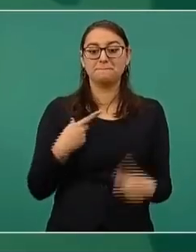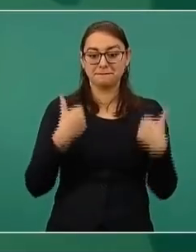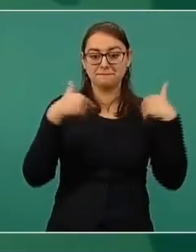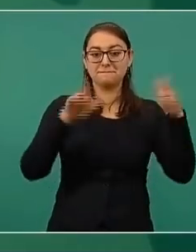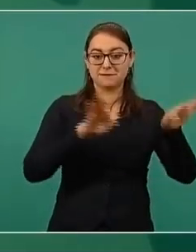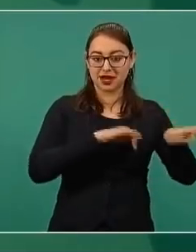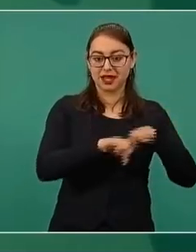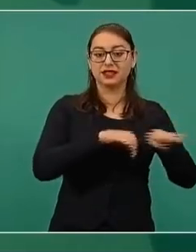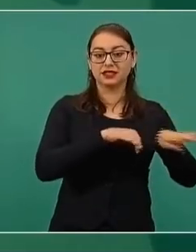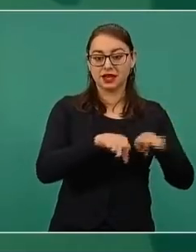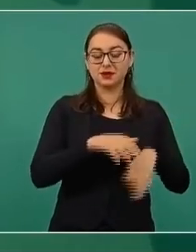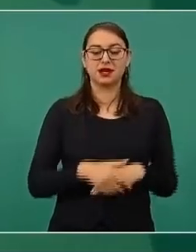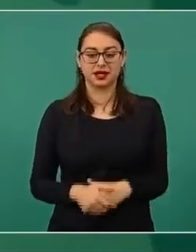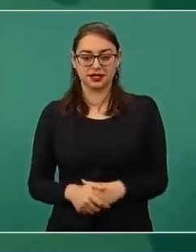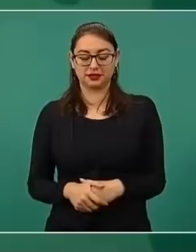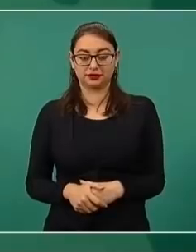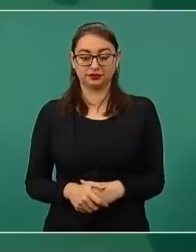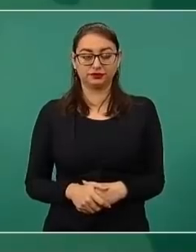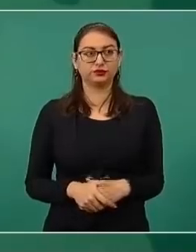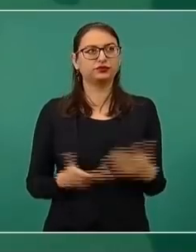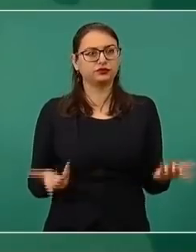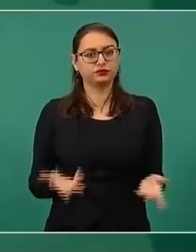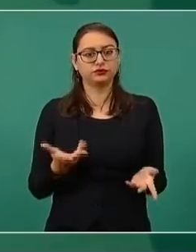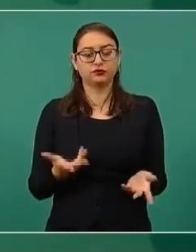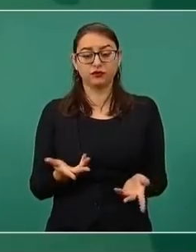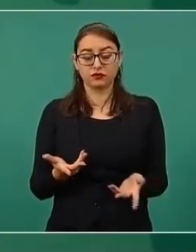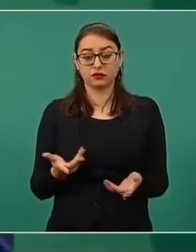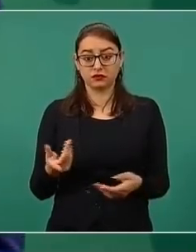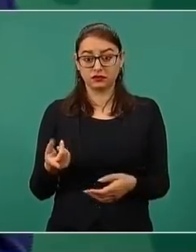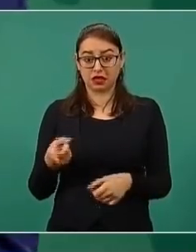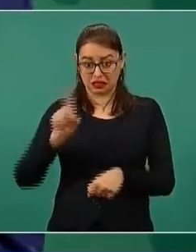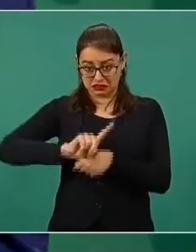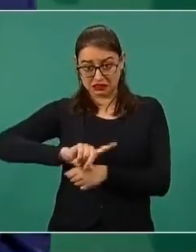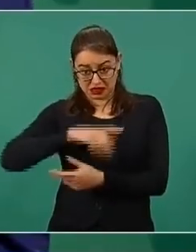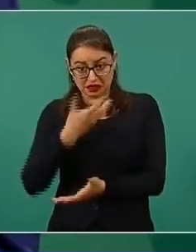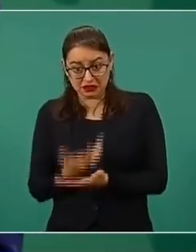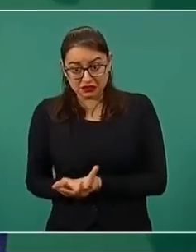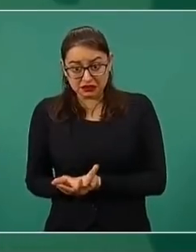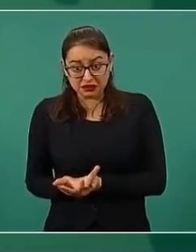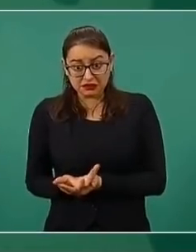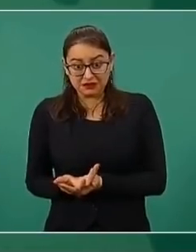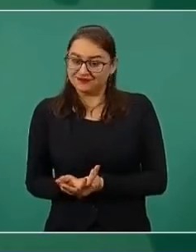¿Ustedes creen que en el Porfiriato había día de descanso? No,